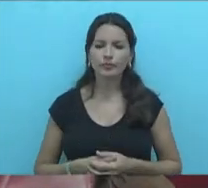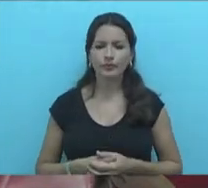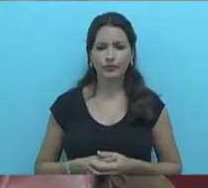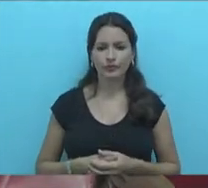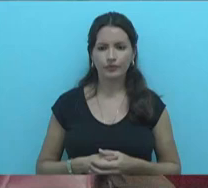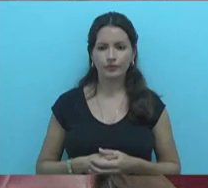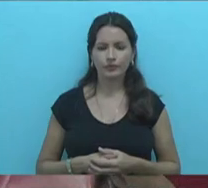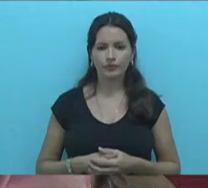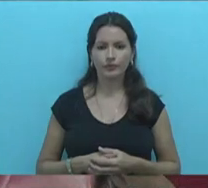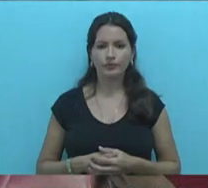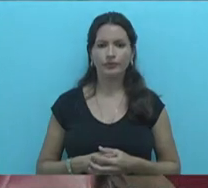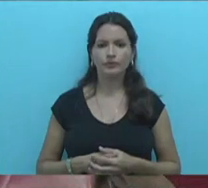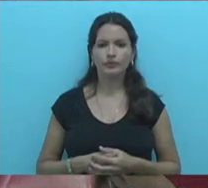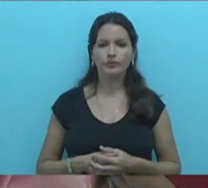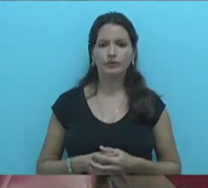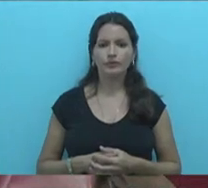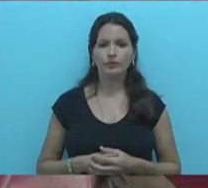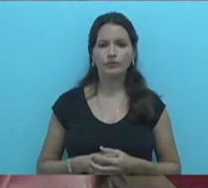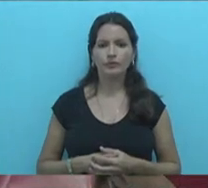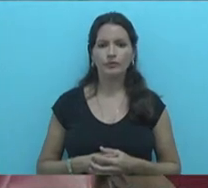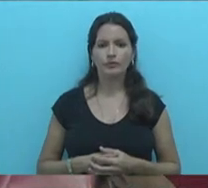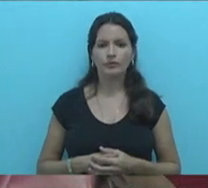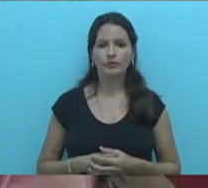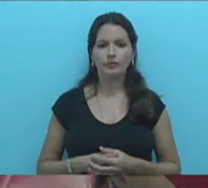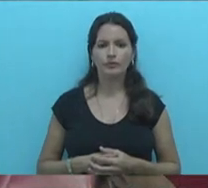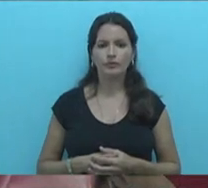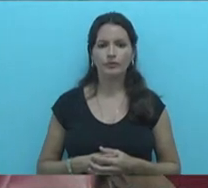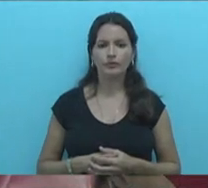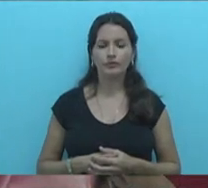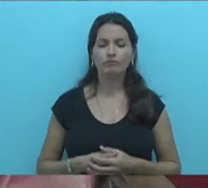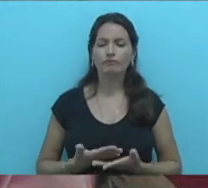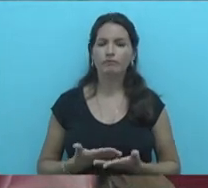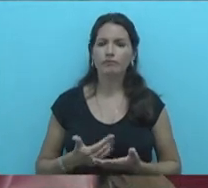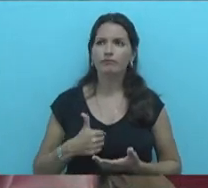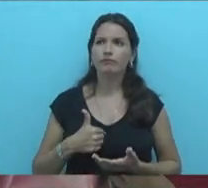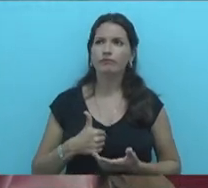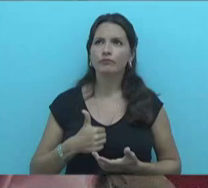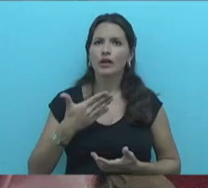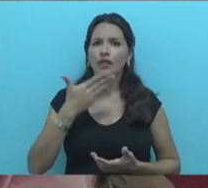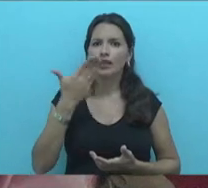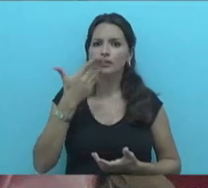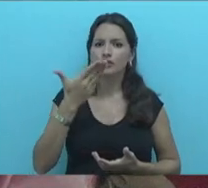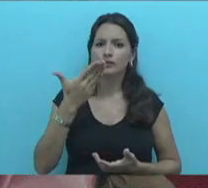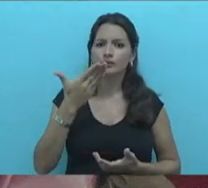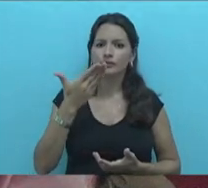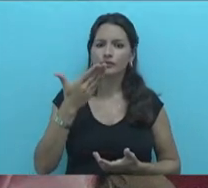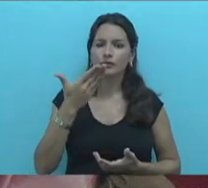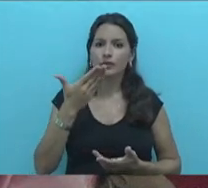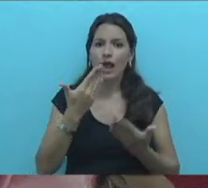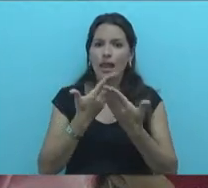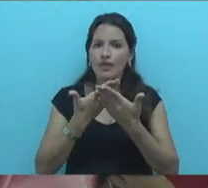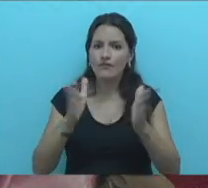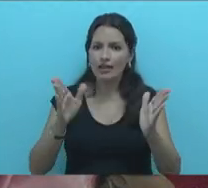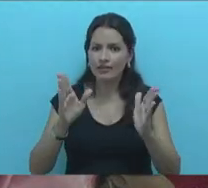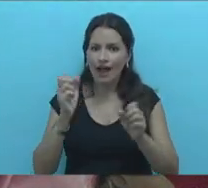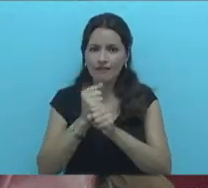del diputado Del Frade. Yo lo que quería decir que la libertad de prensa